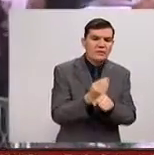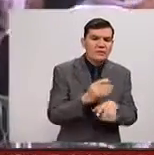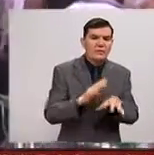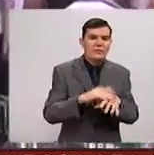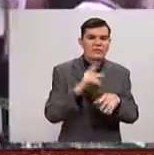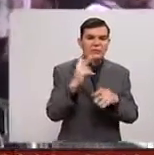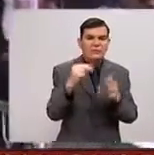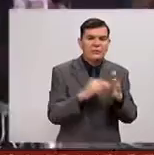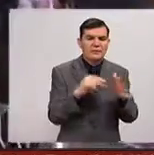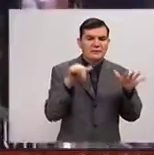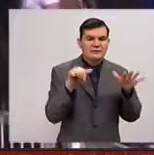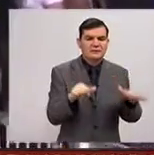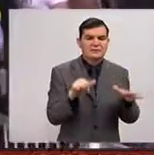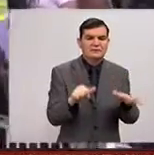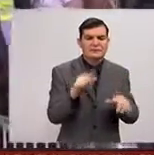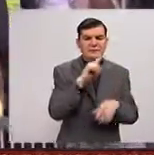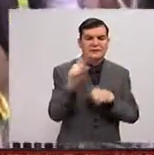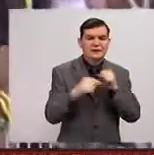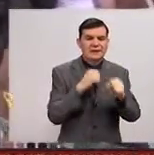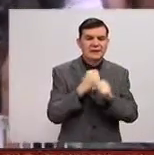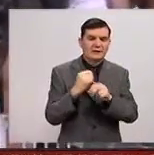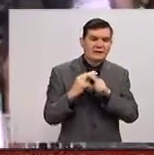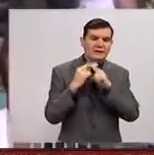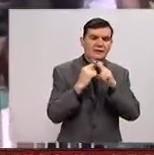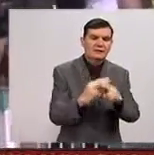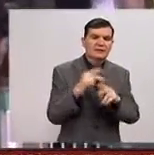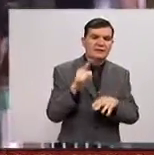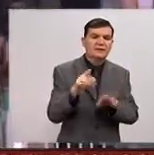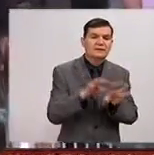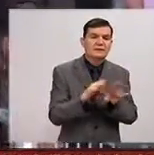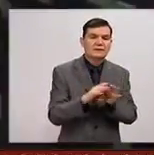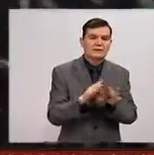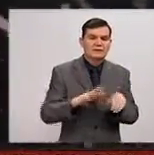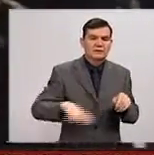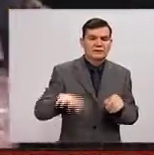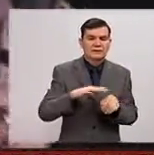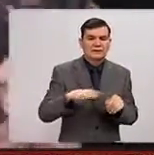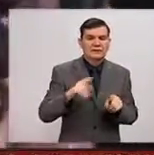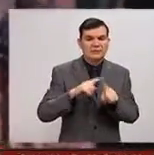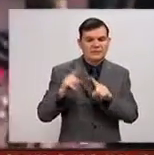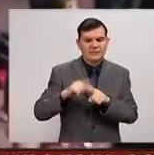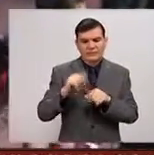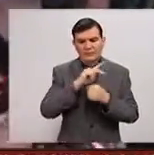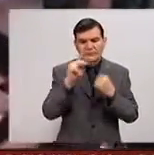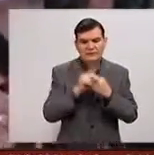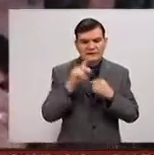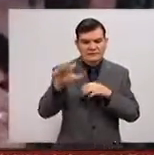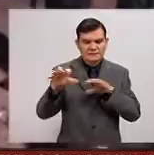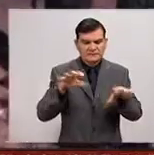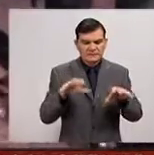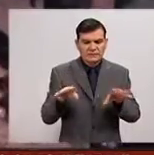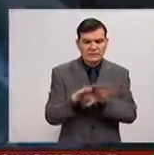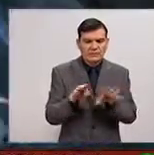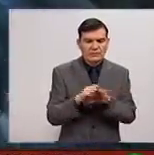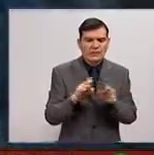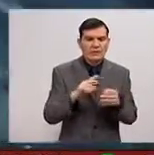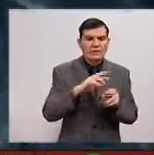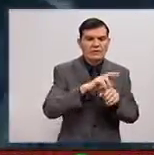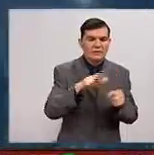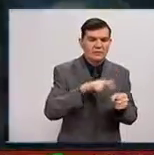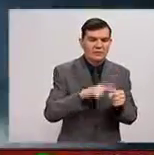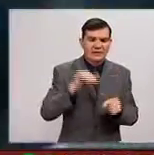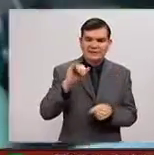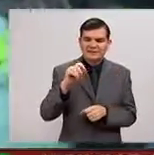En 2016 se cumplen 100 años de la configuración en el Medio Oriente de diferentes países que hoy en día vemos como repúblicas